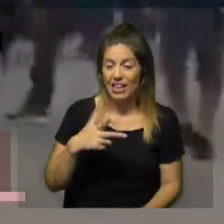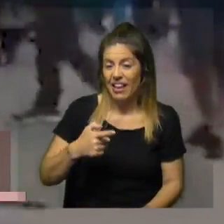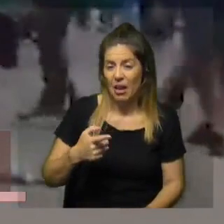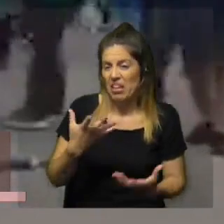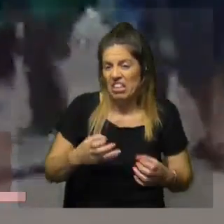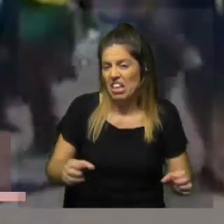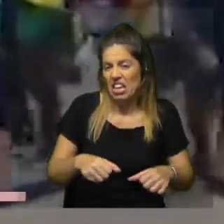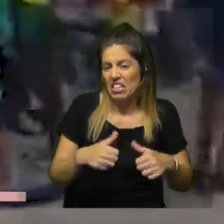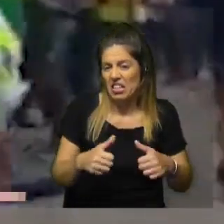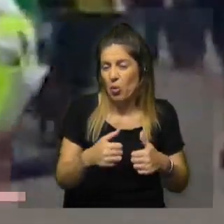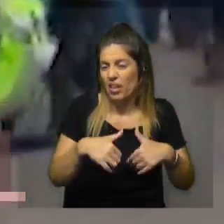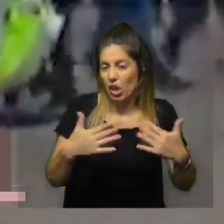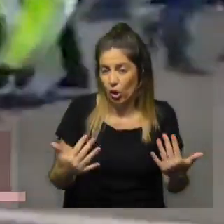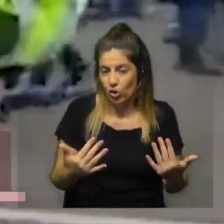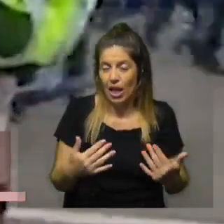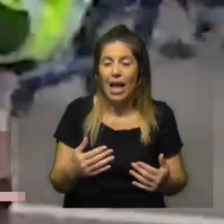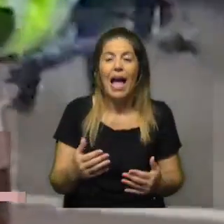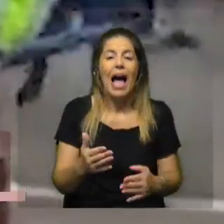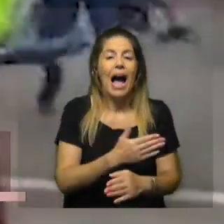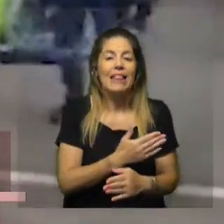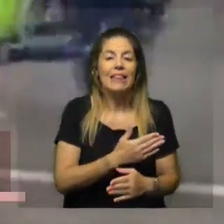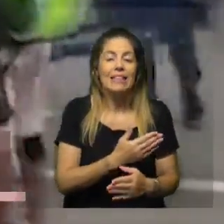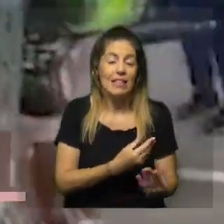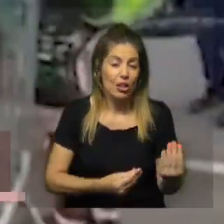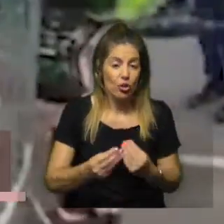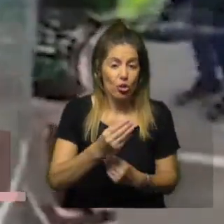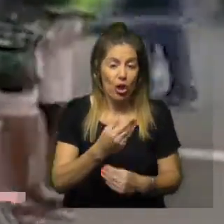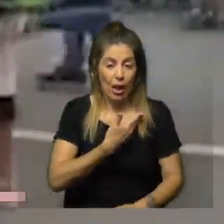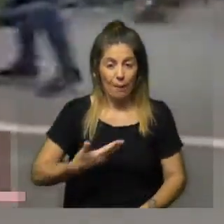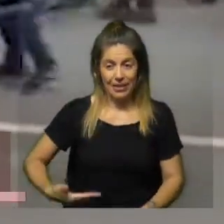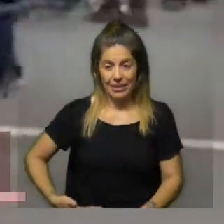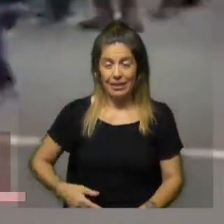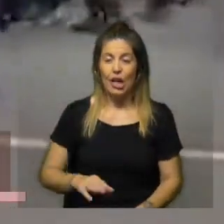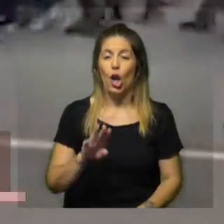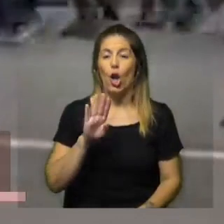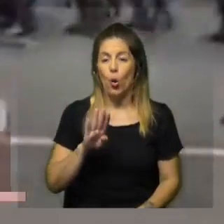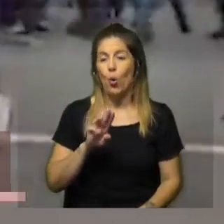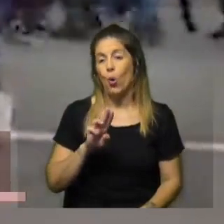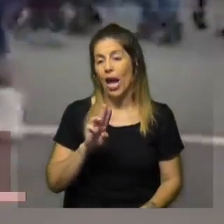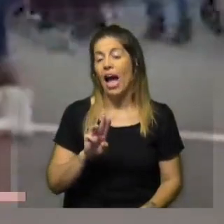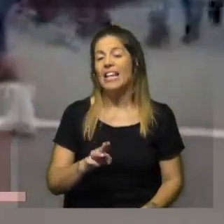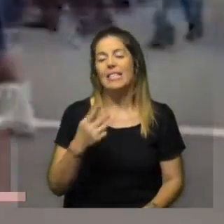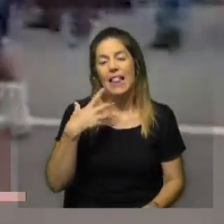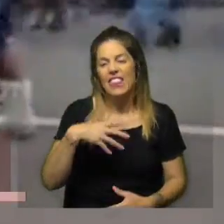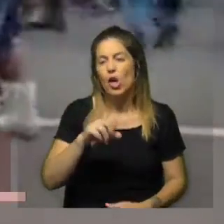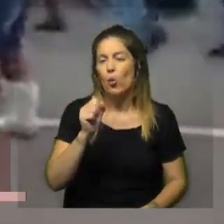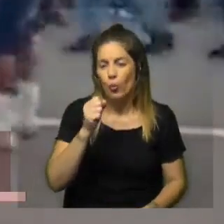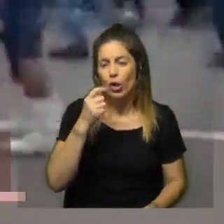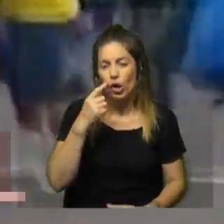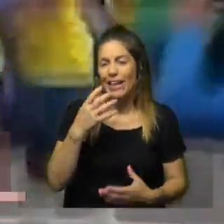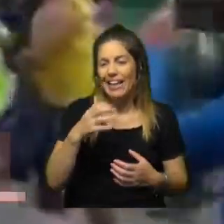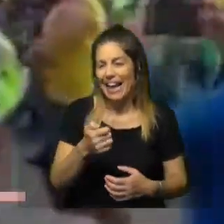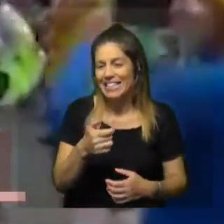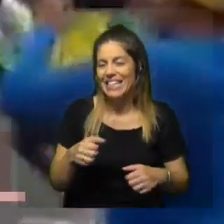todo. Antes de la posesión del presidente Lula, se descubrió una tentativa de atentado terrorista donde se puso una